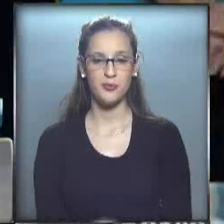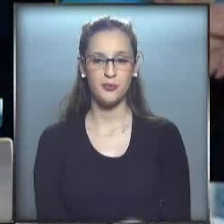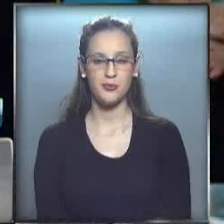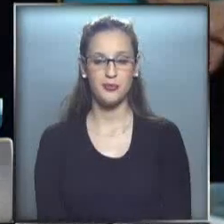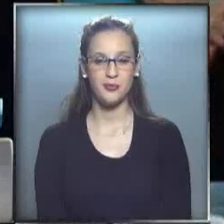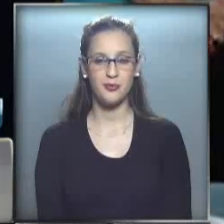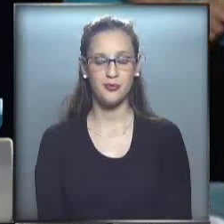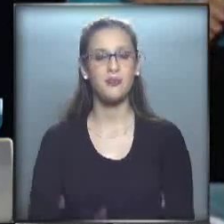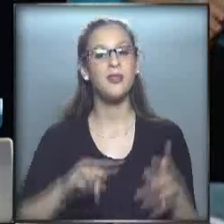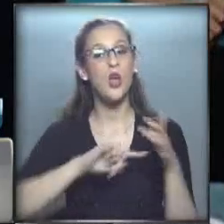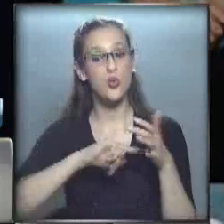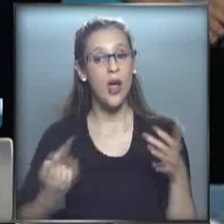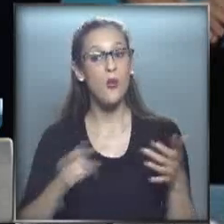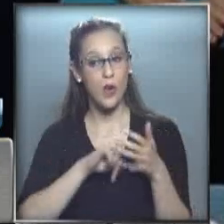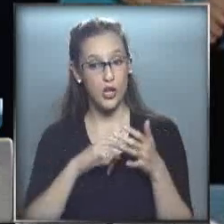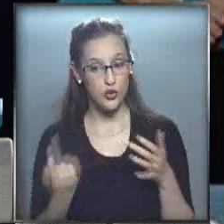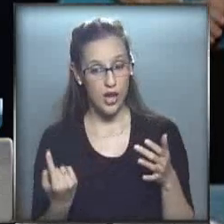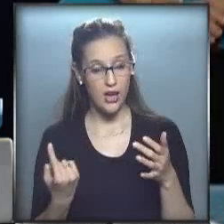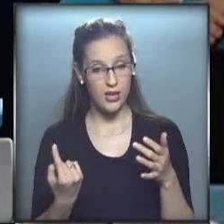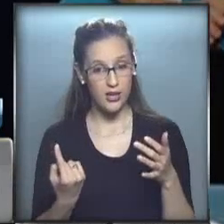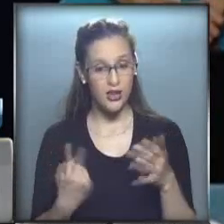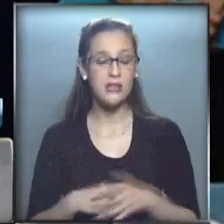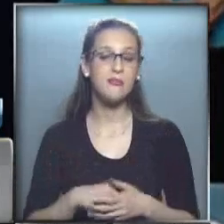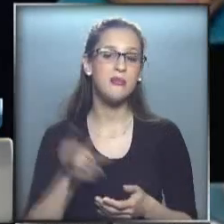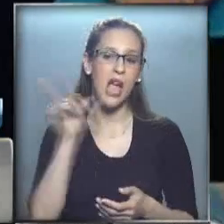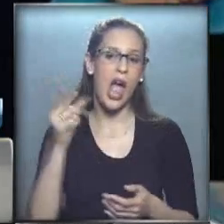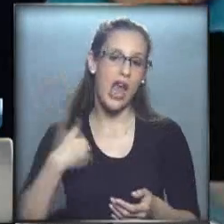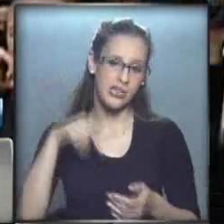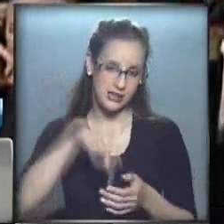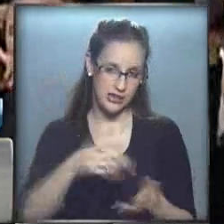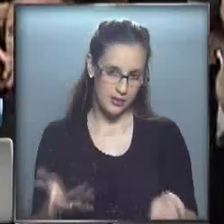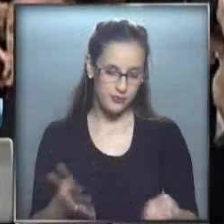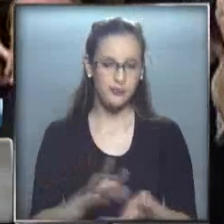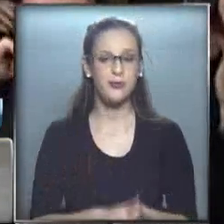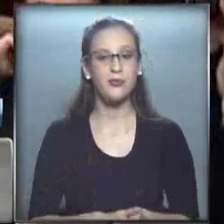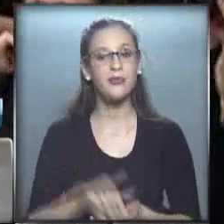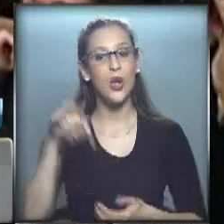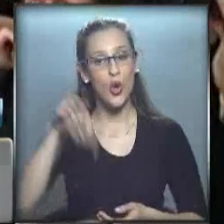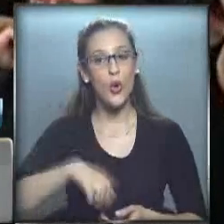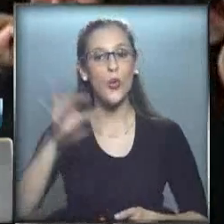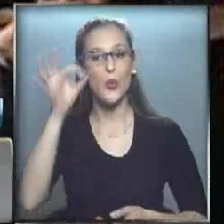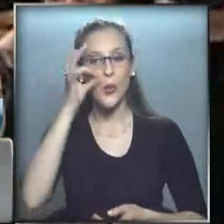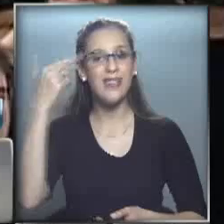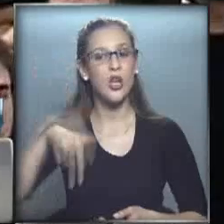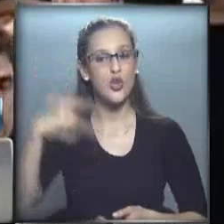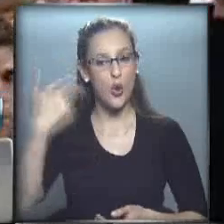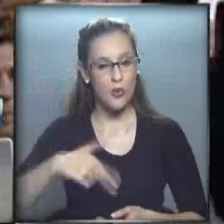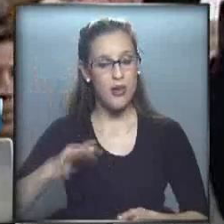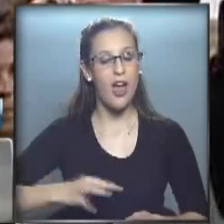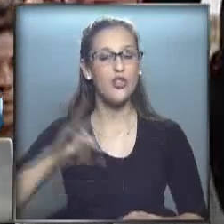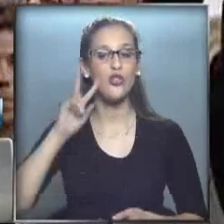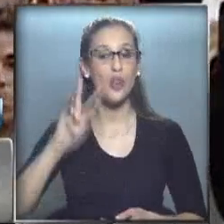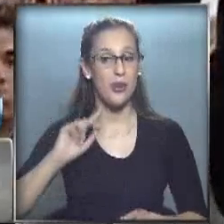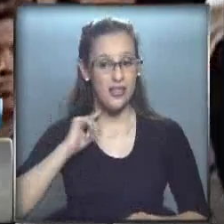En la ciudad de Buenos Aires, capital de la República Argentina, a los 20 días del mes de noviembre del año